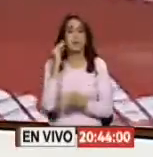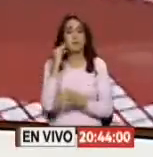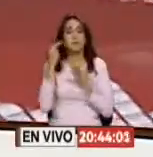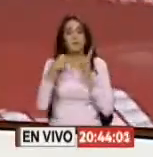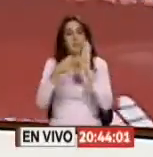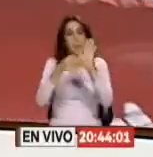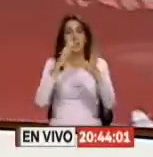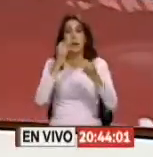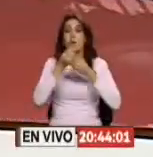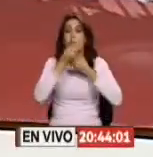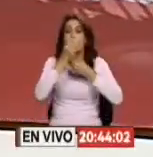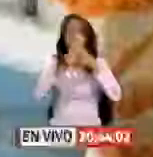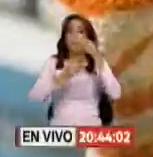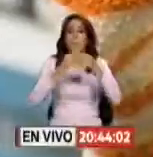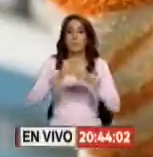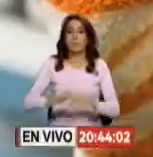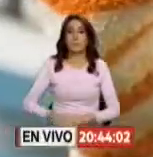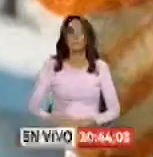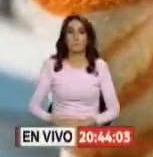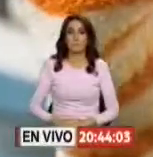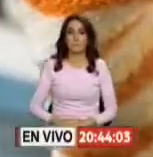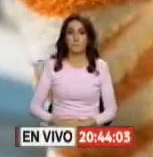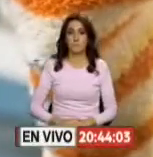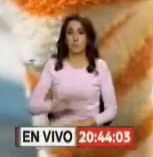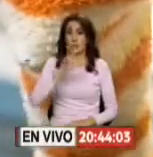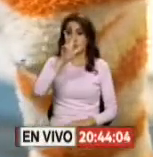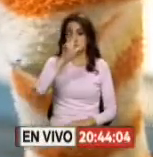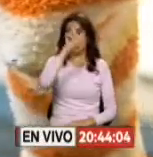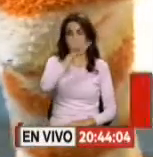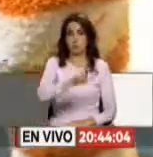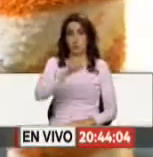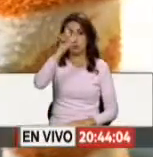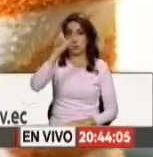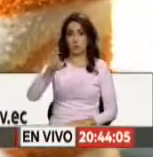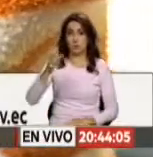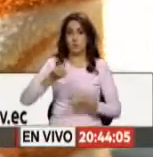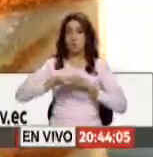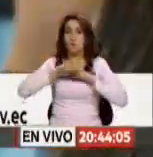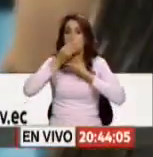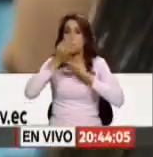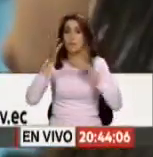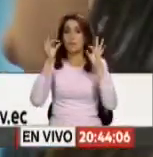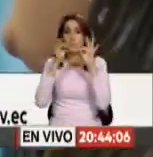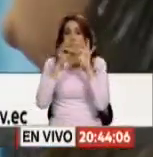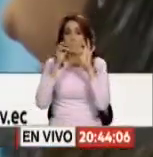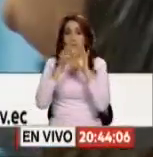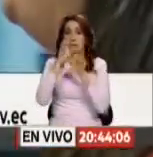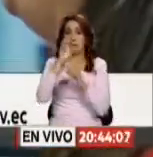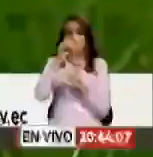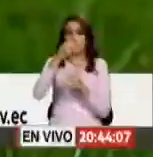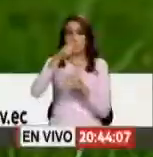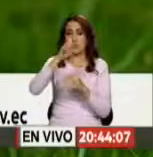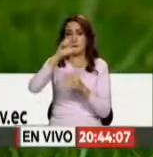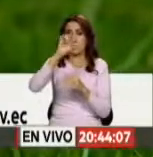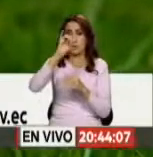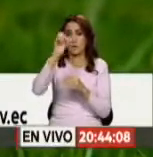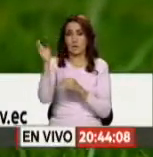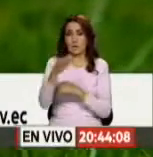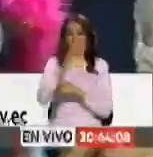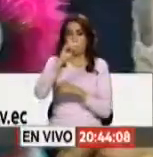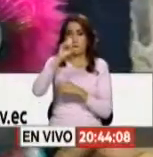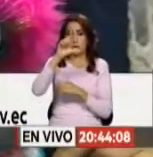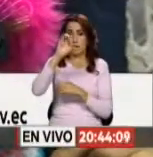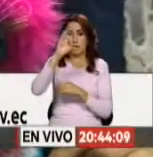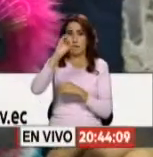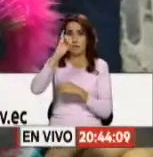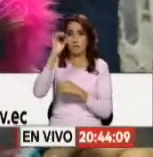de contar las cosas. Son tres. Informarán a la ciberaudiencia Rogelio Mediavilla, Calcetín Grueso